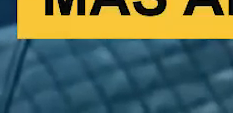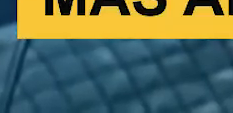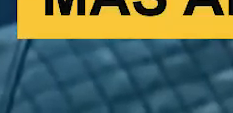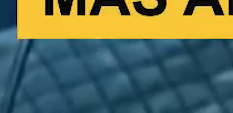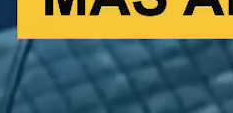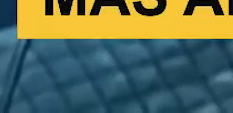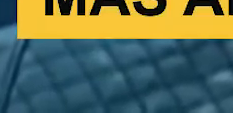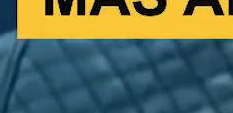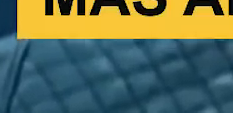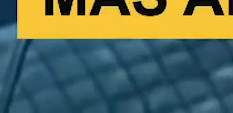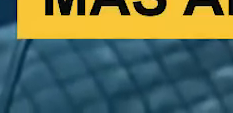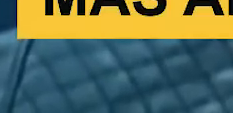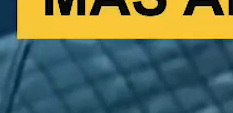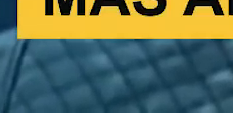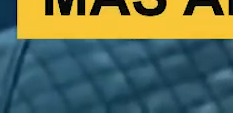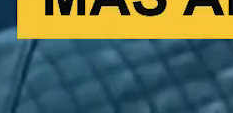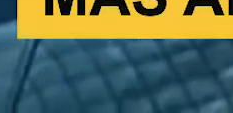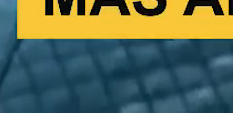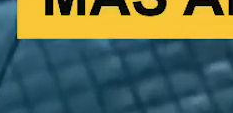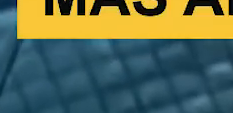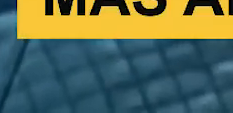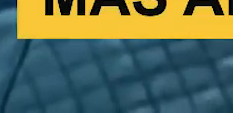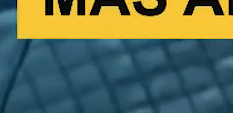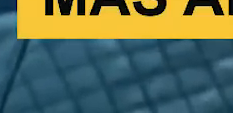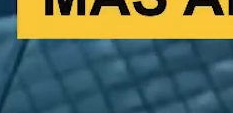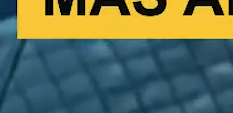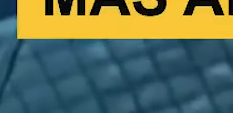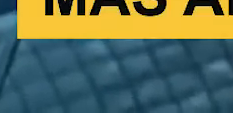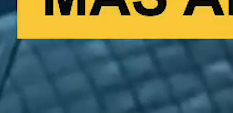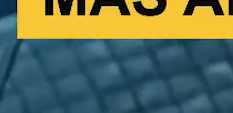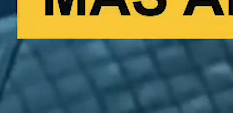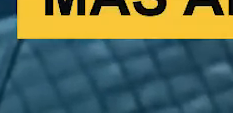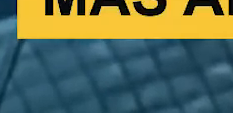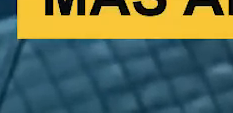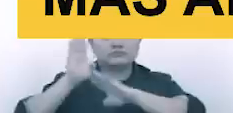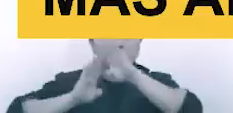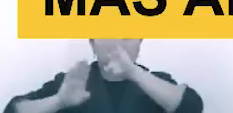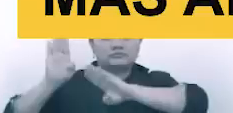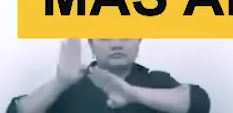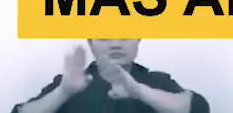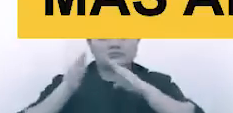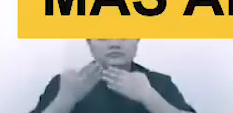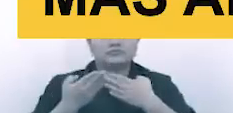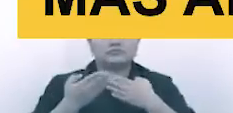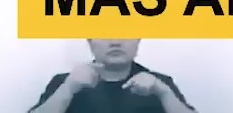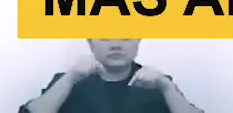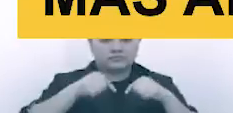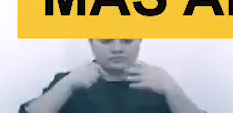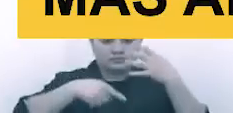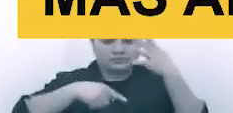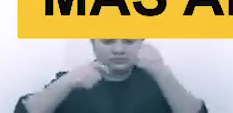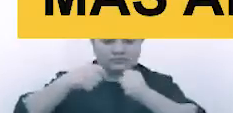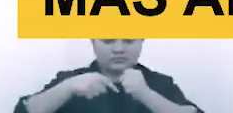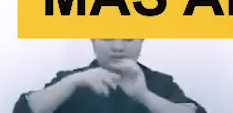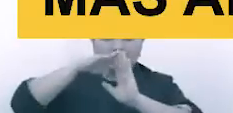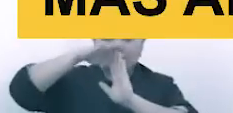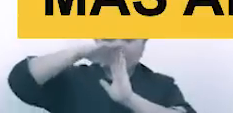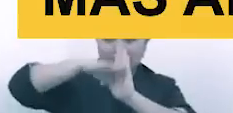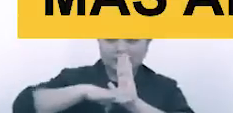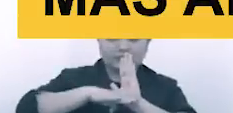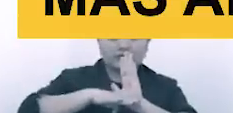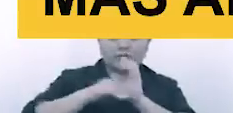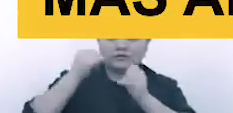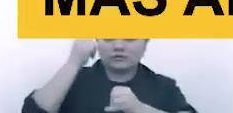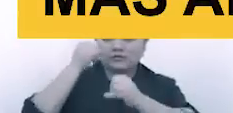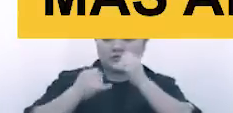ministros cambiados en tres años de gestión porque ninguno les ha funcionado. Tendremos la cosecha más baja de los